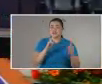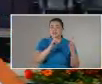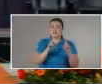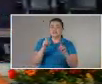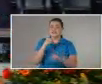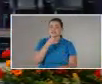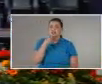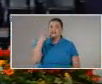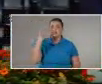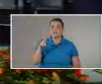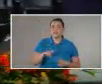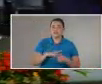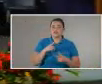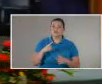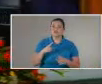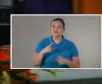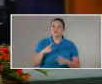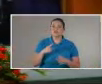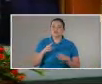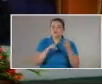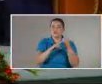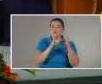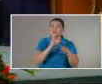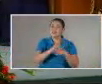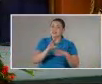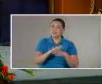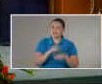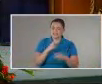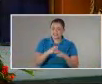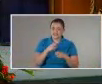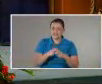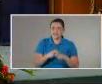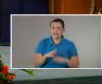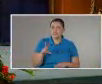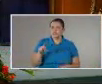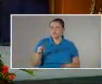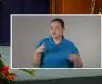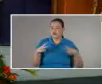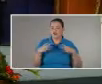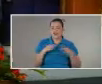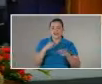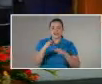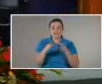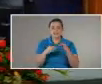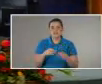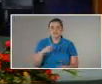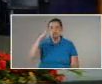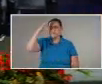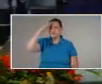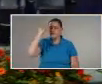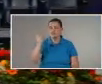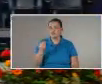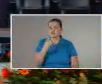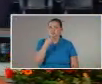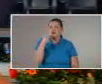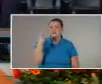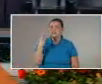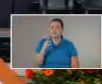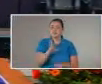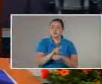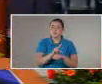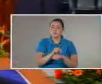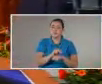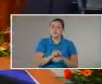lo difícil de esto, hermano, es que no tiene explicación. ¿Por qué Dios permitió que se muriera el